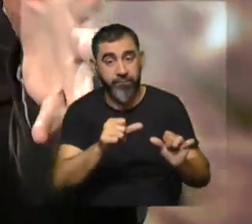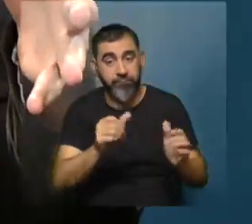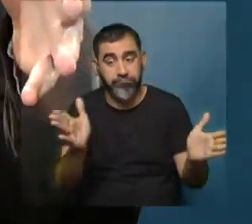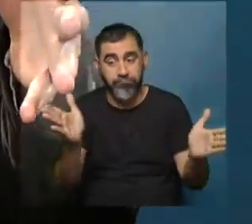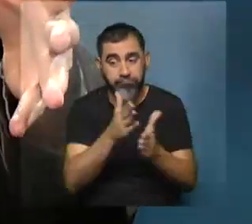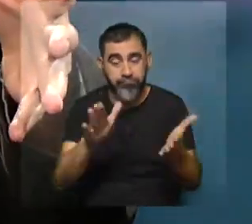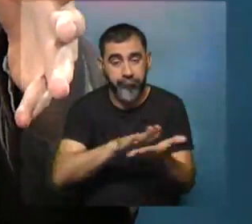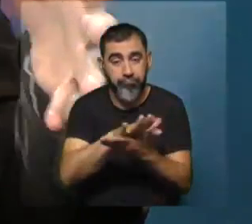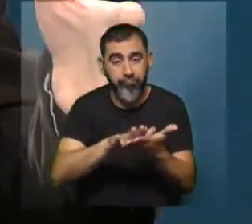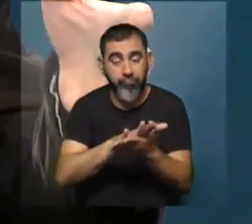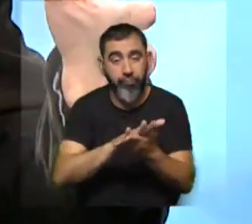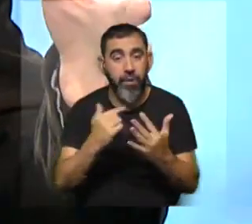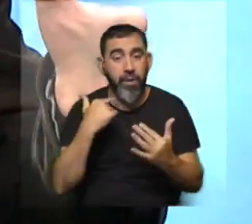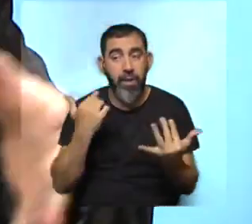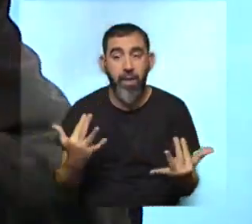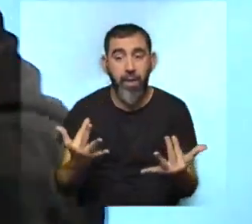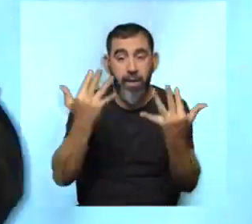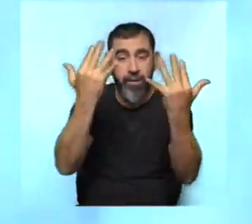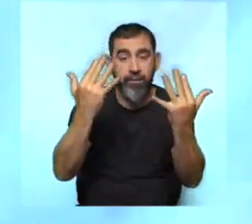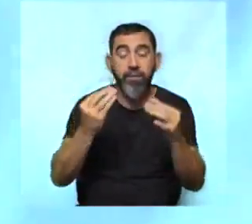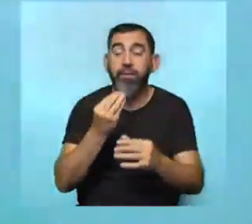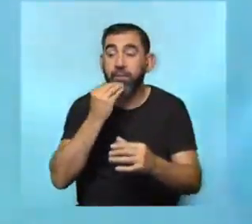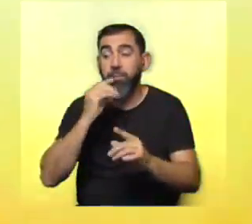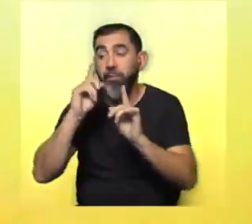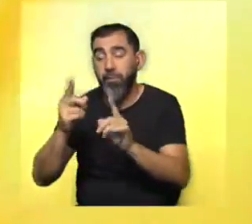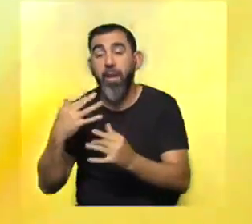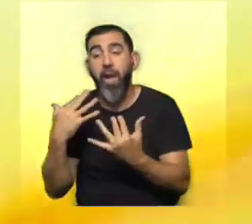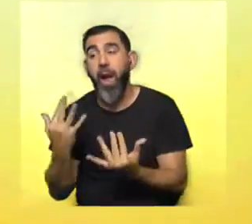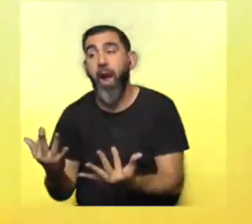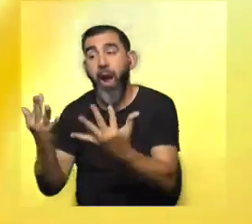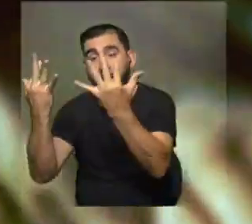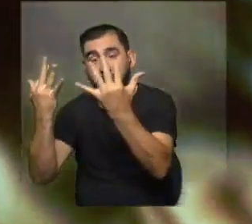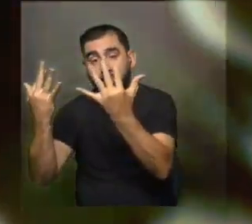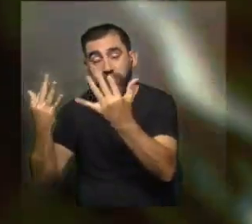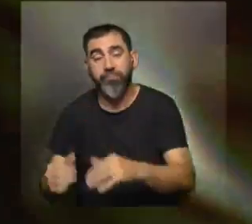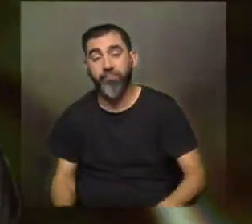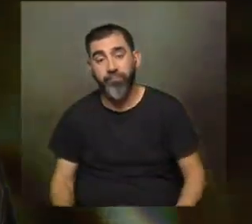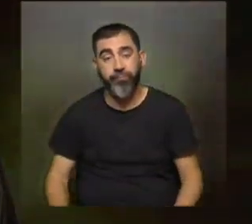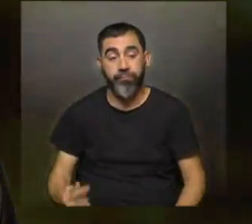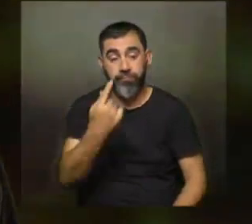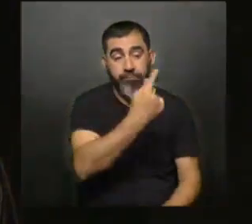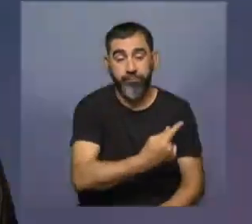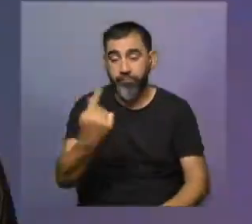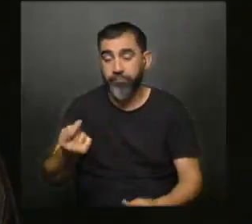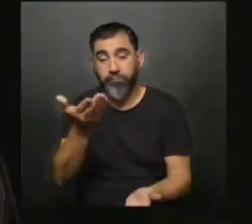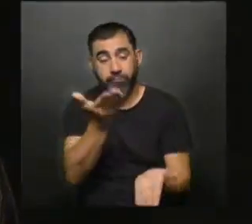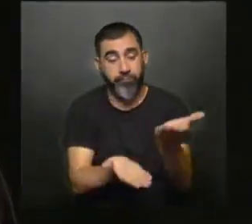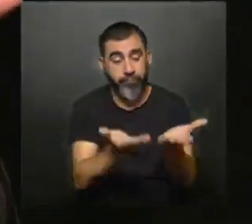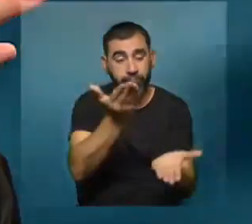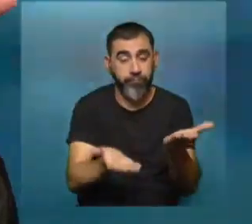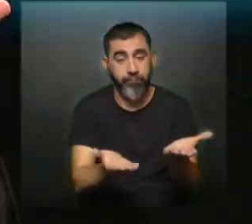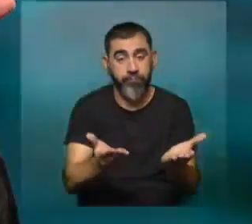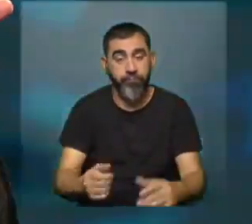ausencia de las emisiones de gases de efecto invernadero y en presencia de las emisiones de efecto invernadero. Y ves cuál es la